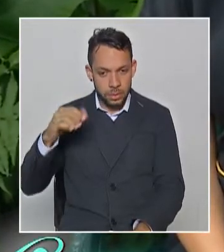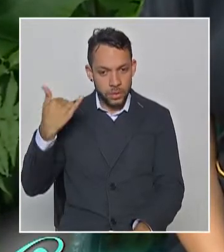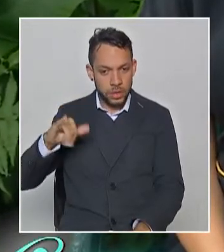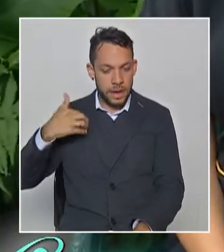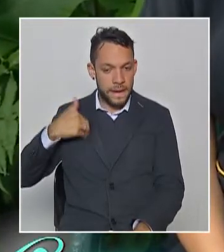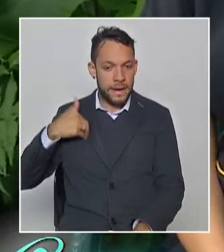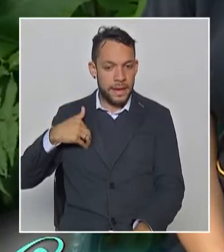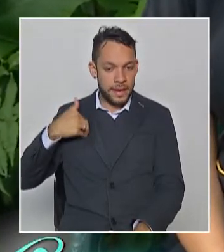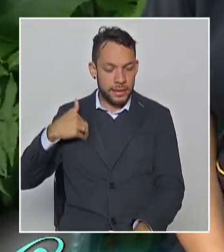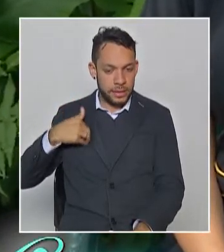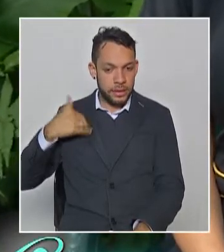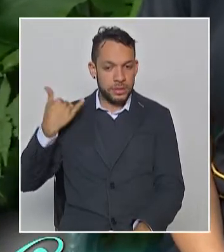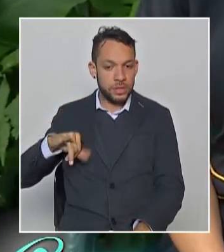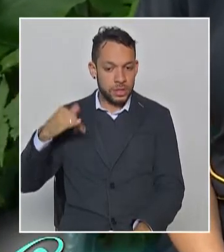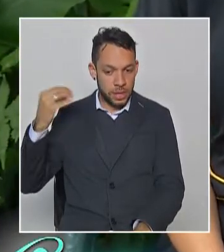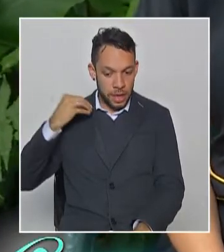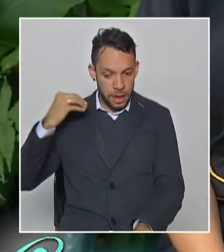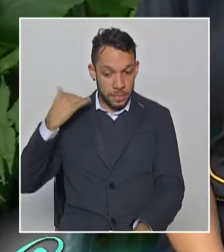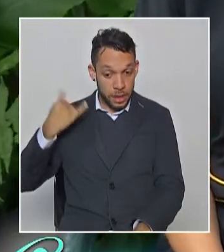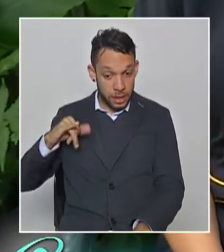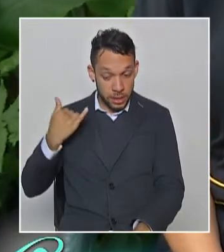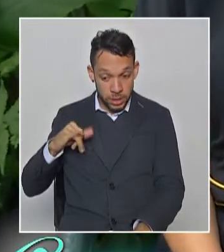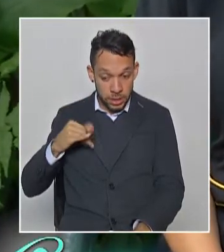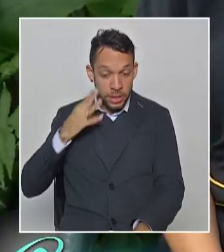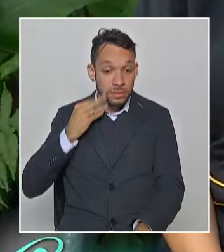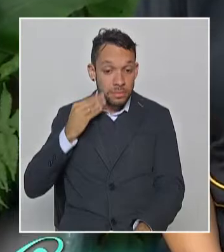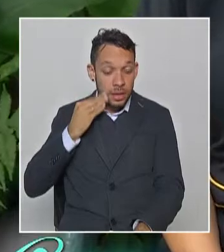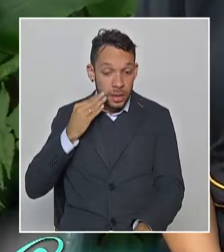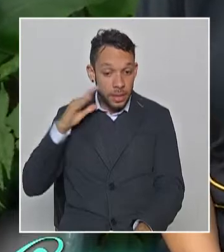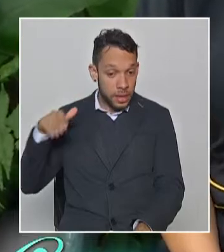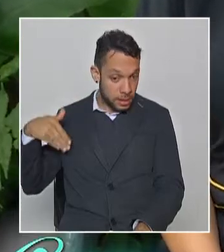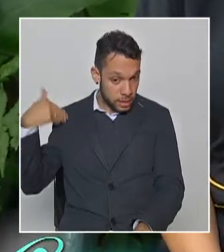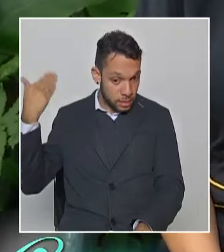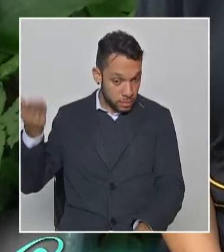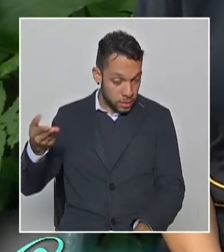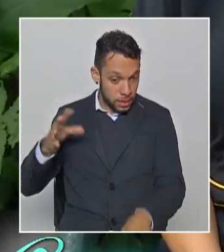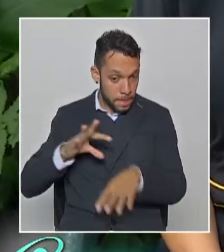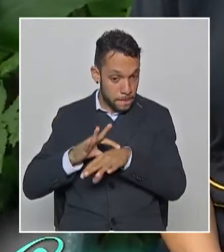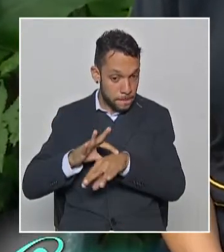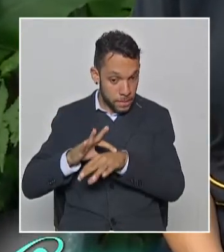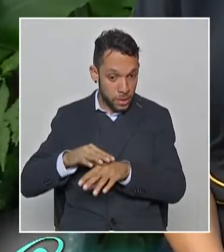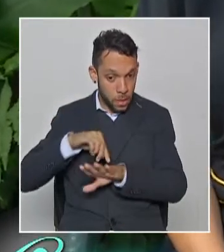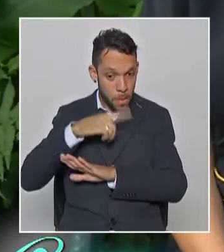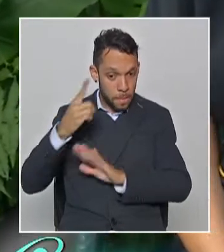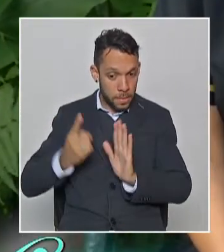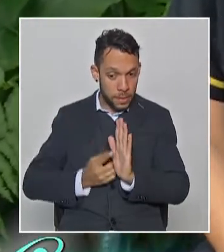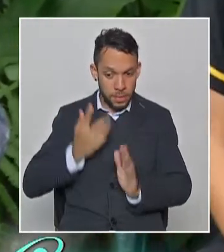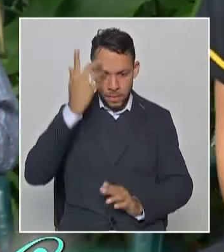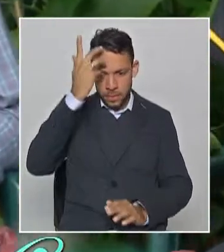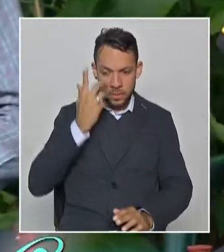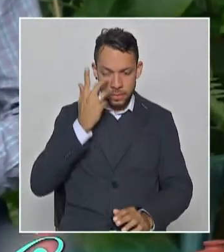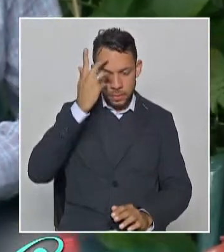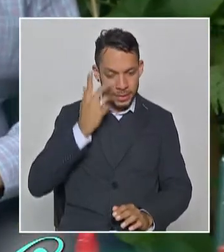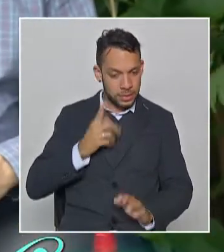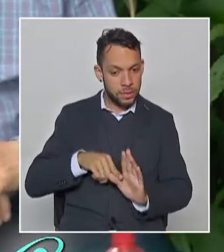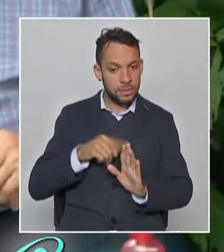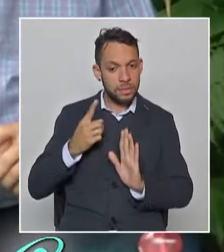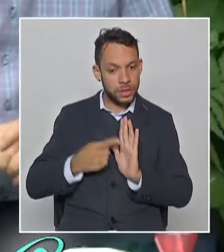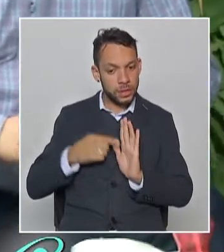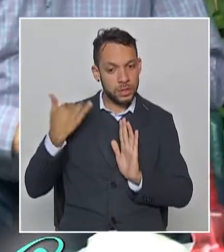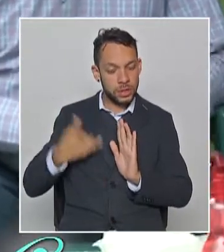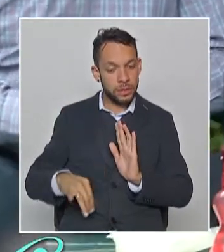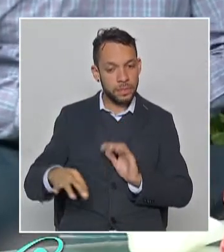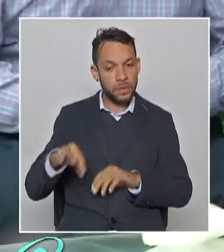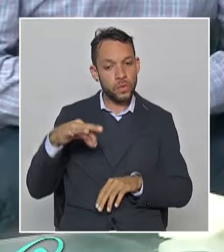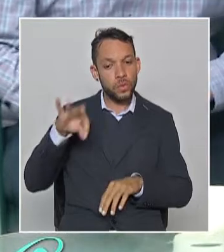Argentina, ya tiene una sensibilización, la doctora Amparo tras de una consulta médica completa ya se le hizo también este tipo